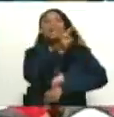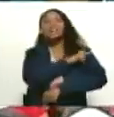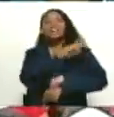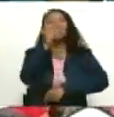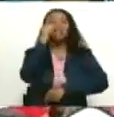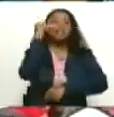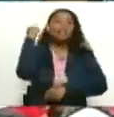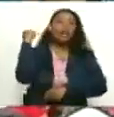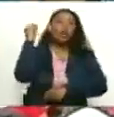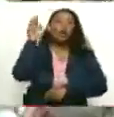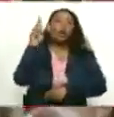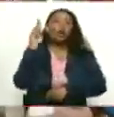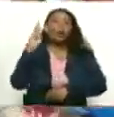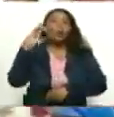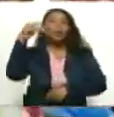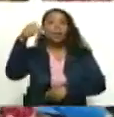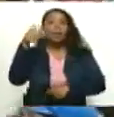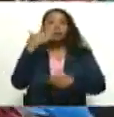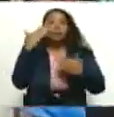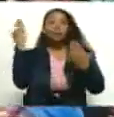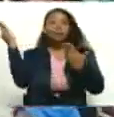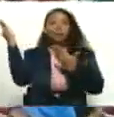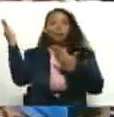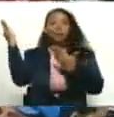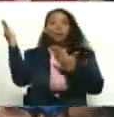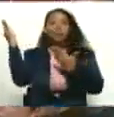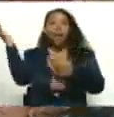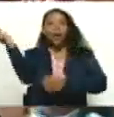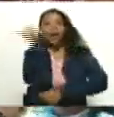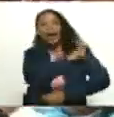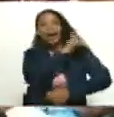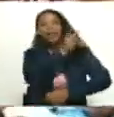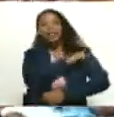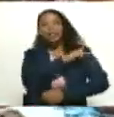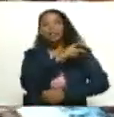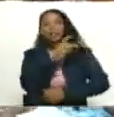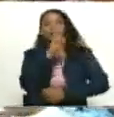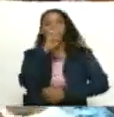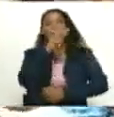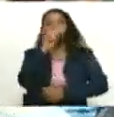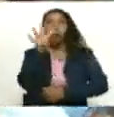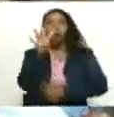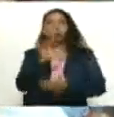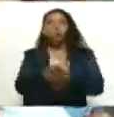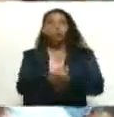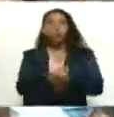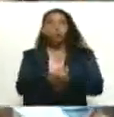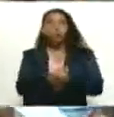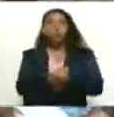de VCH, ¿dónde están? Los jefes son